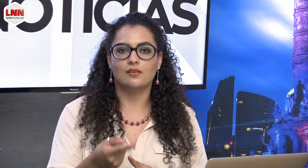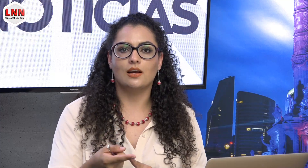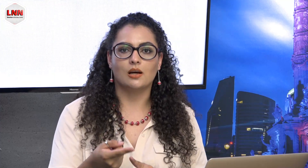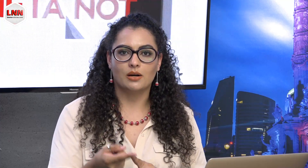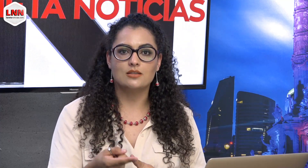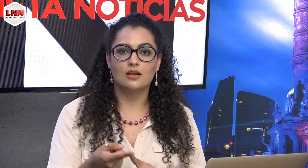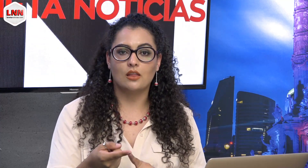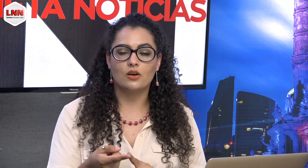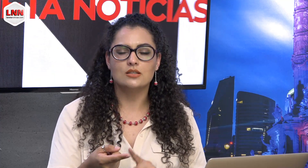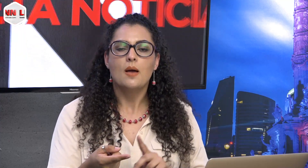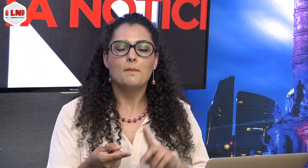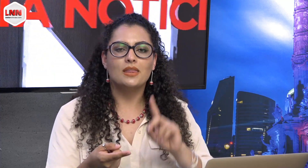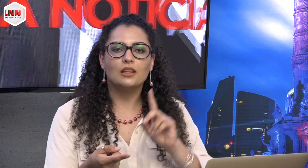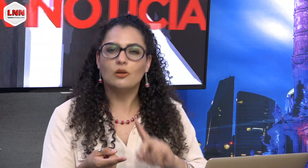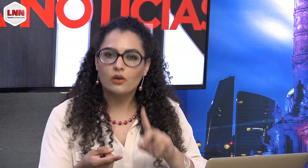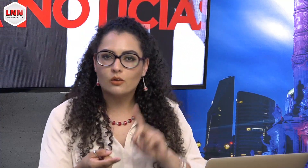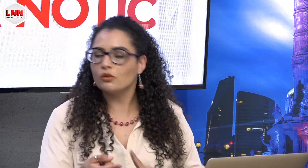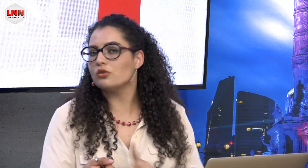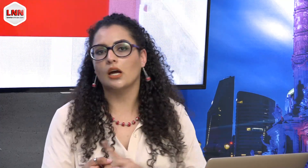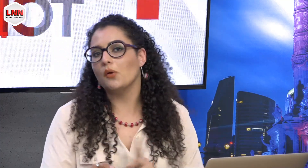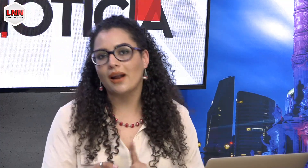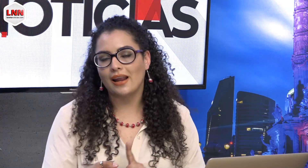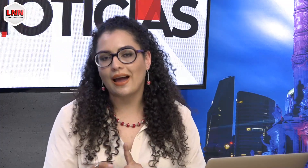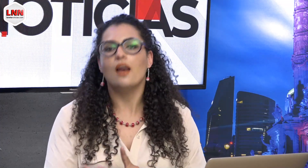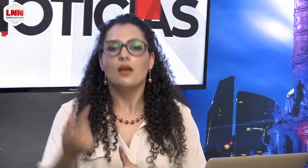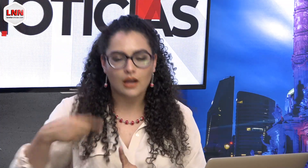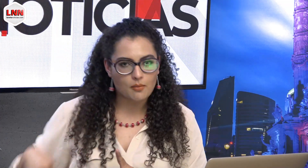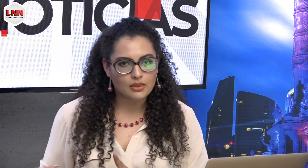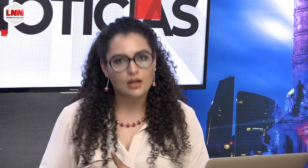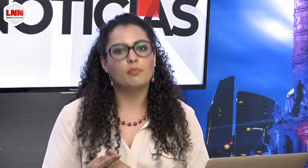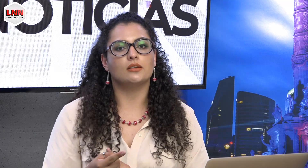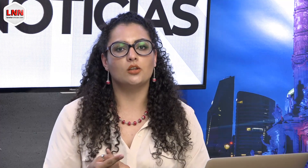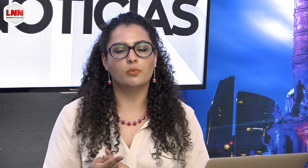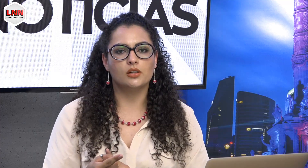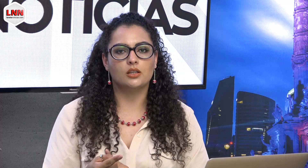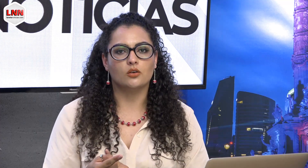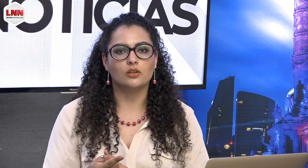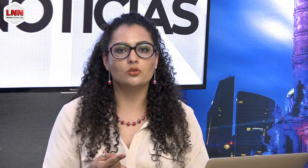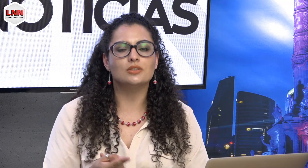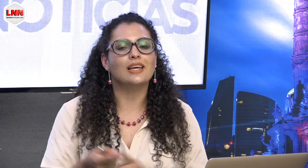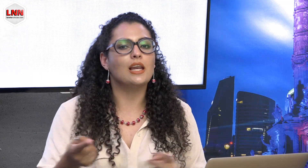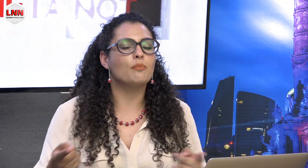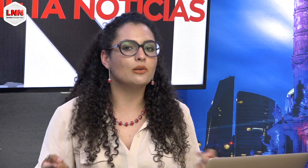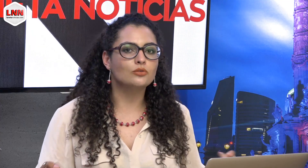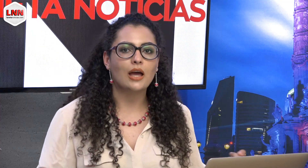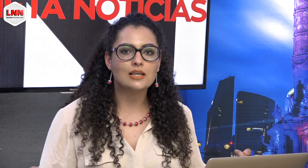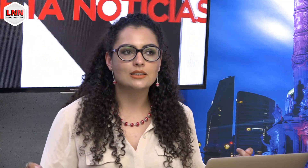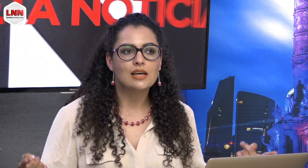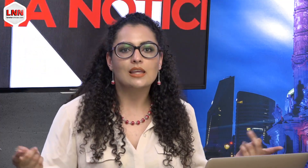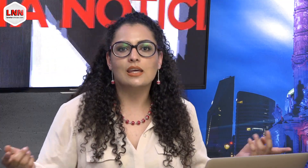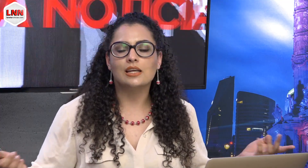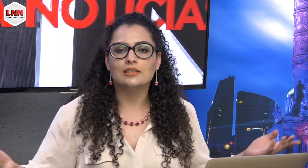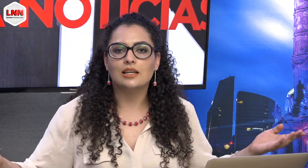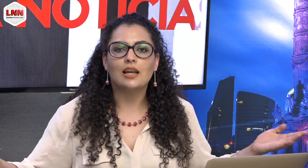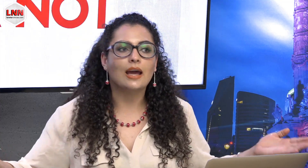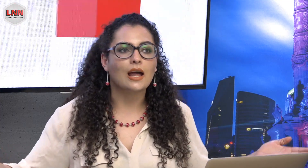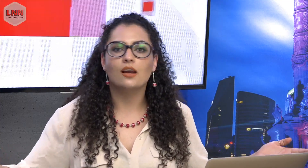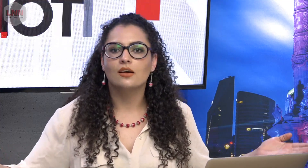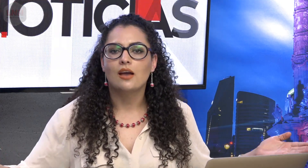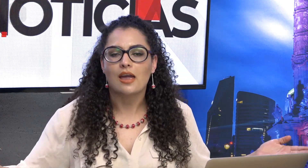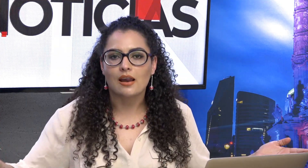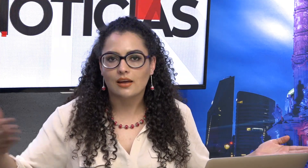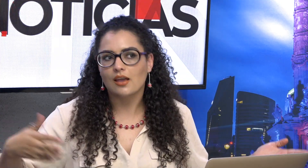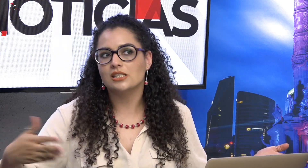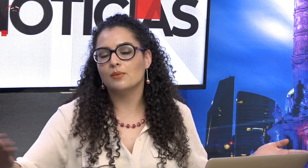mesa directiva de la Cámara de Senadores mediante un recurso que no era legal, que era meter al partido político. Entonces aquí la pregunta es, ¿quién es el